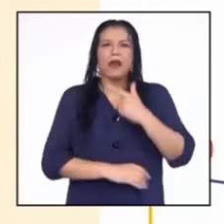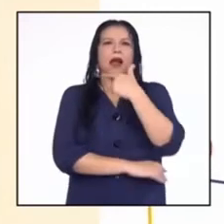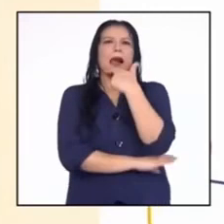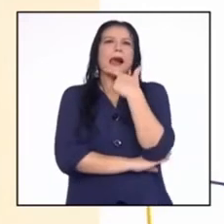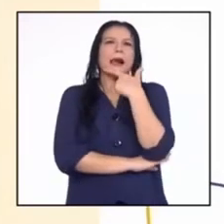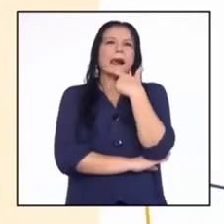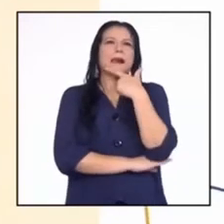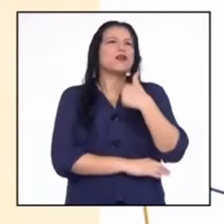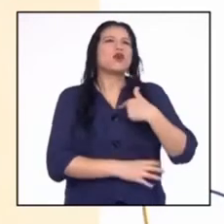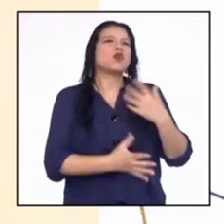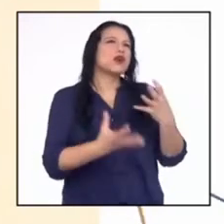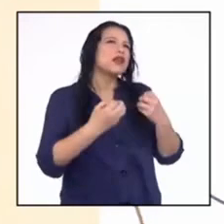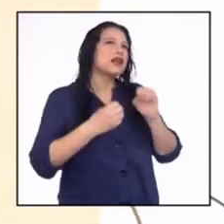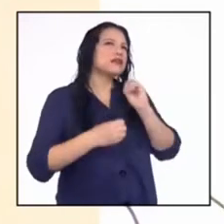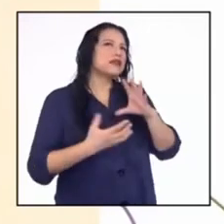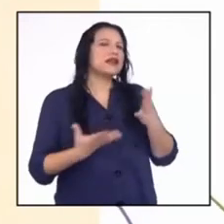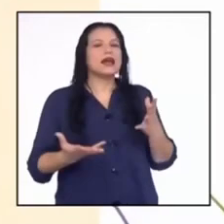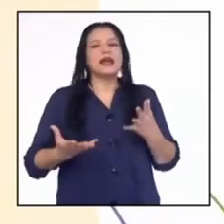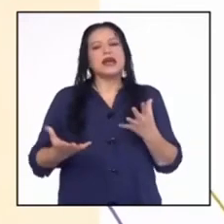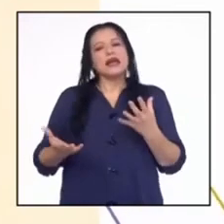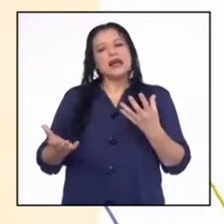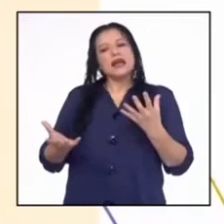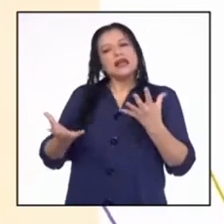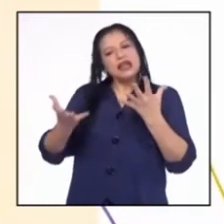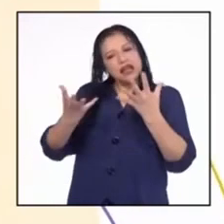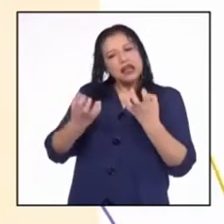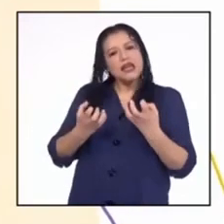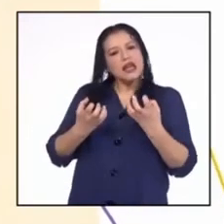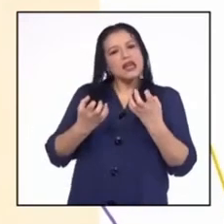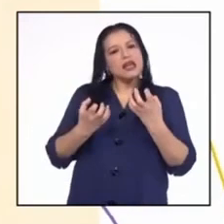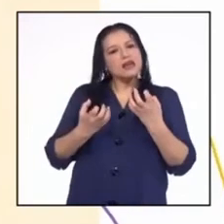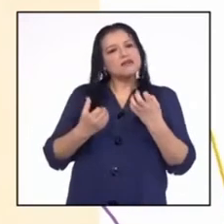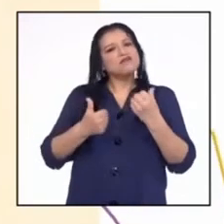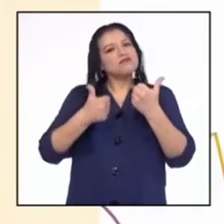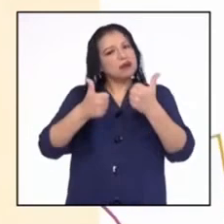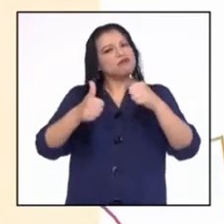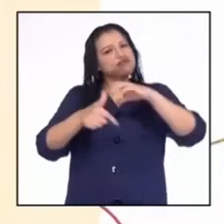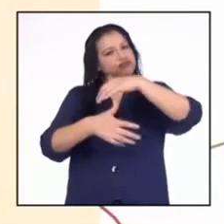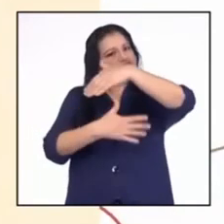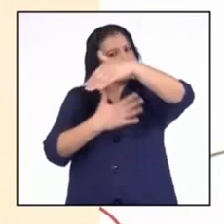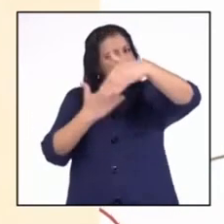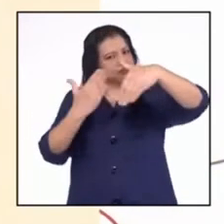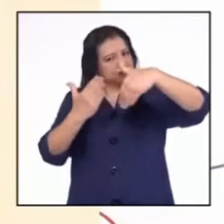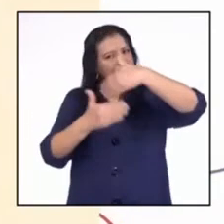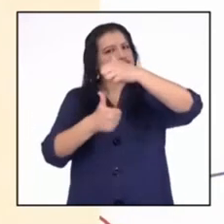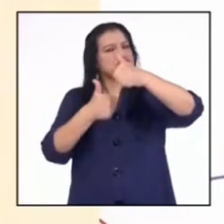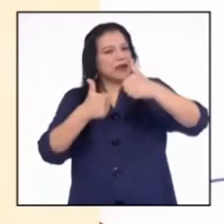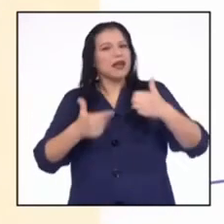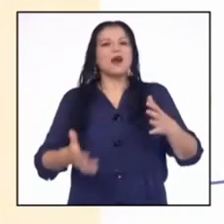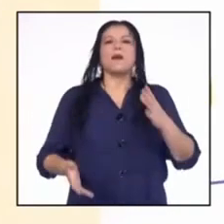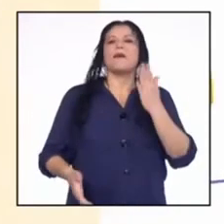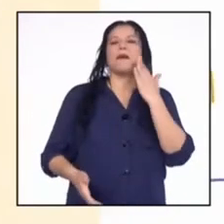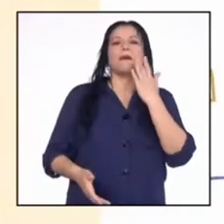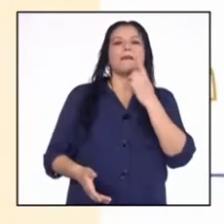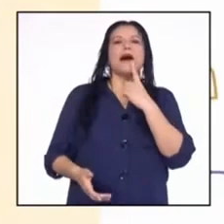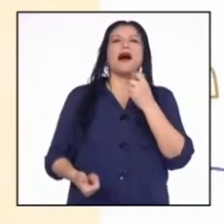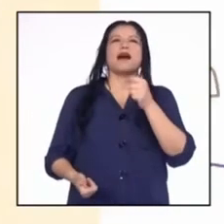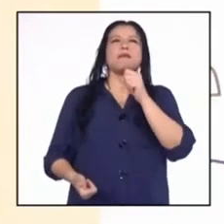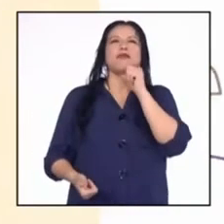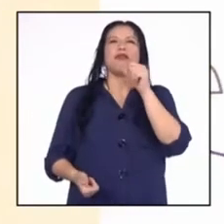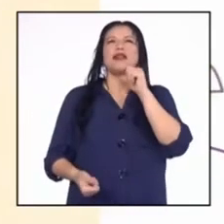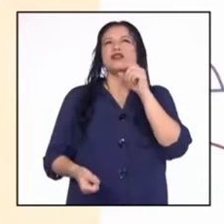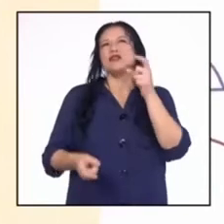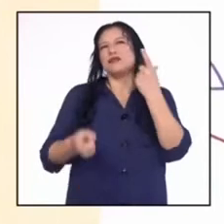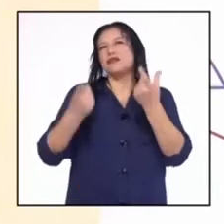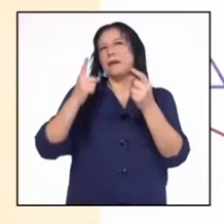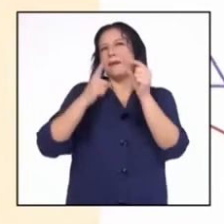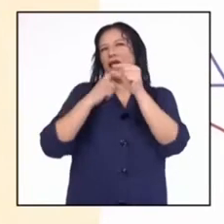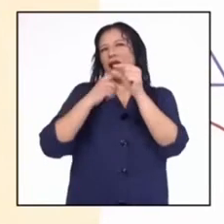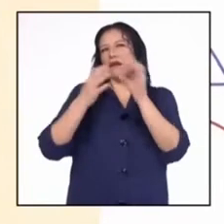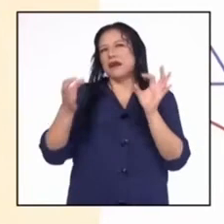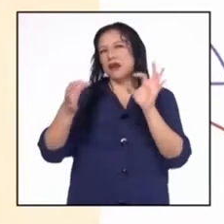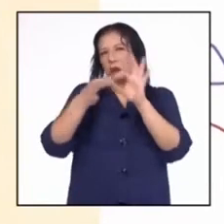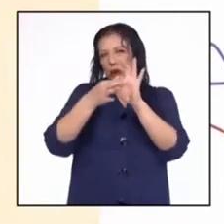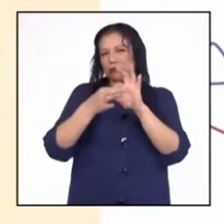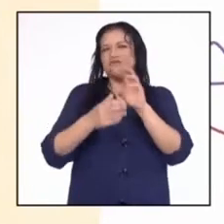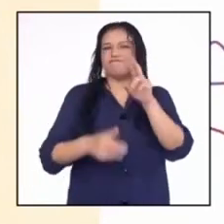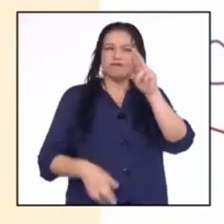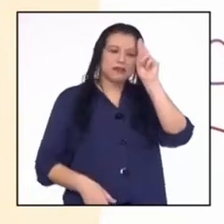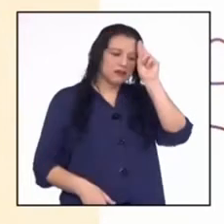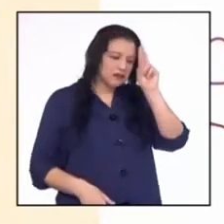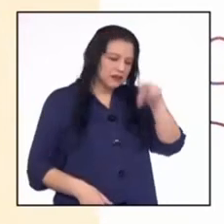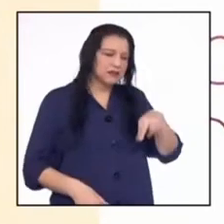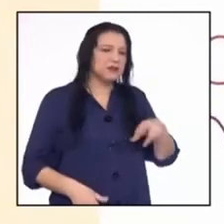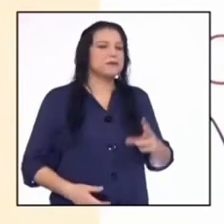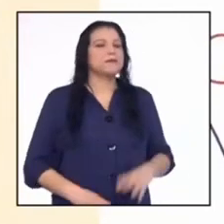Quería decir que desean tener una relación buena con sus padres, pero creo que me faltó un conector o algo para relacionarlo. Tienes razón,